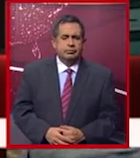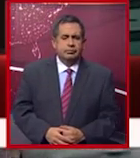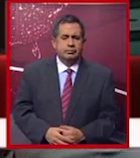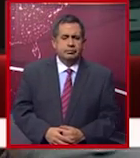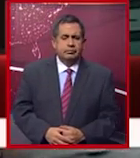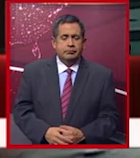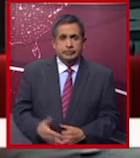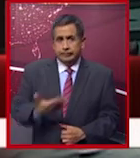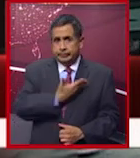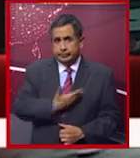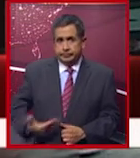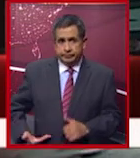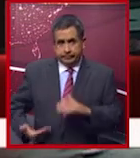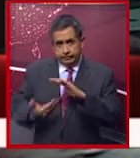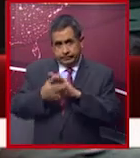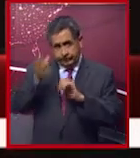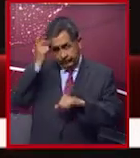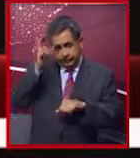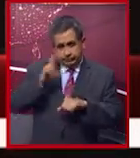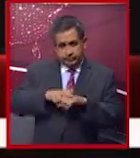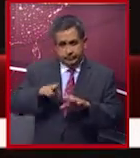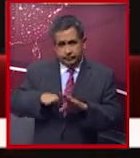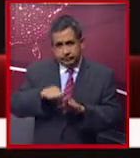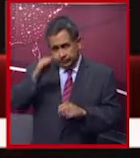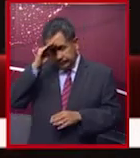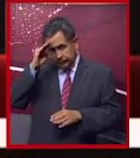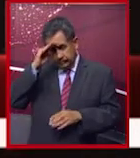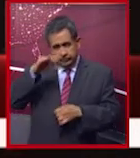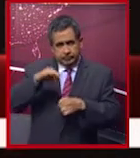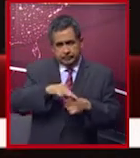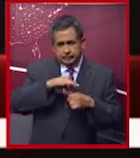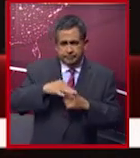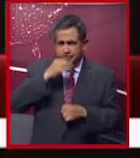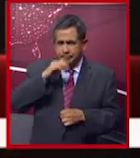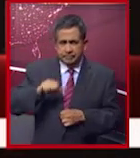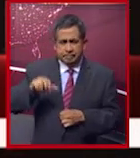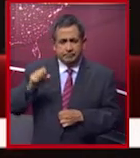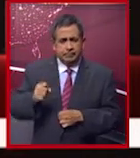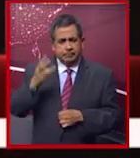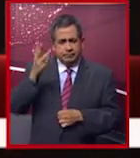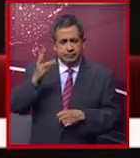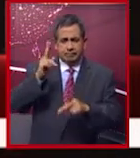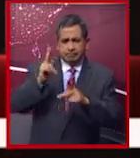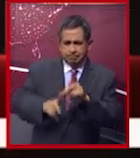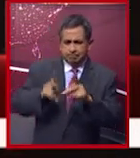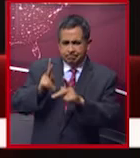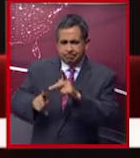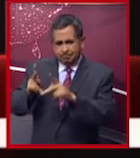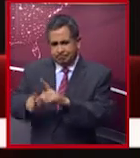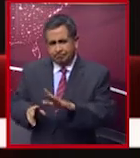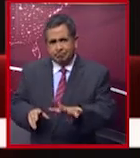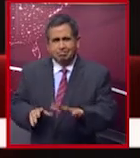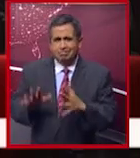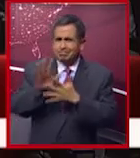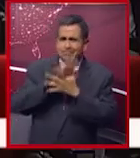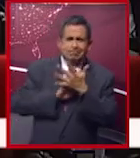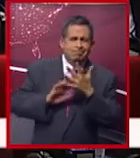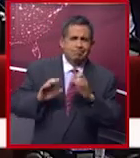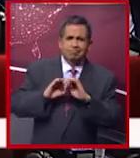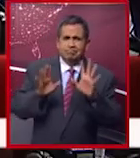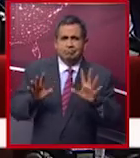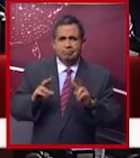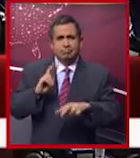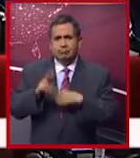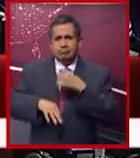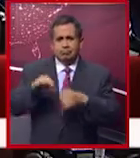El presidente de la mesa directiva puso a consideración en votación económica las 3 mociones suspensivas. Al no haber claridad, se procedió